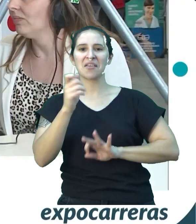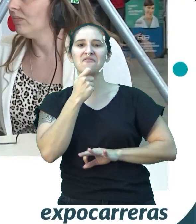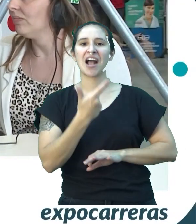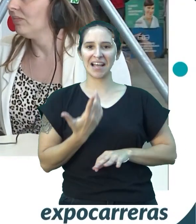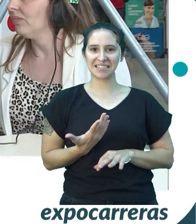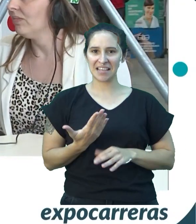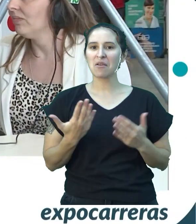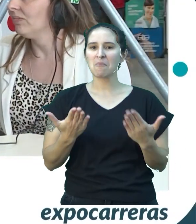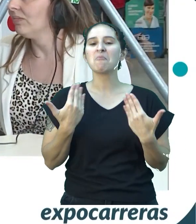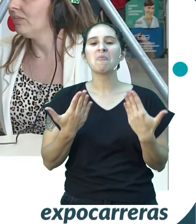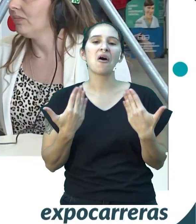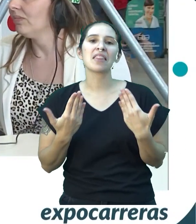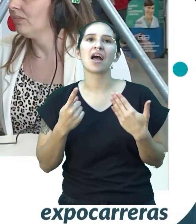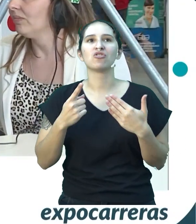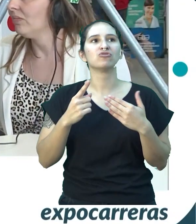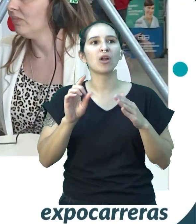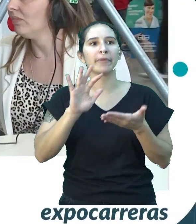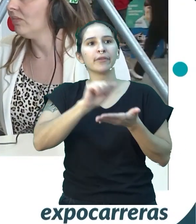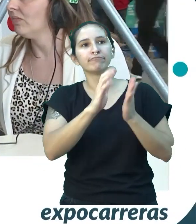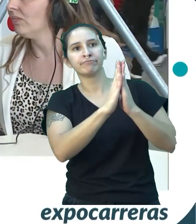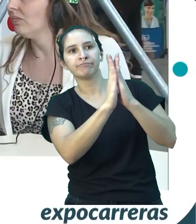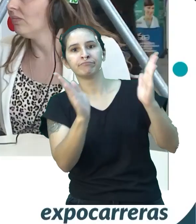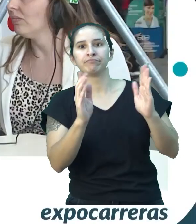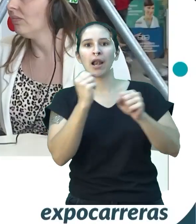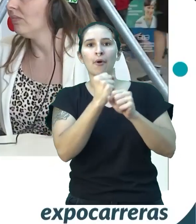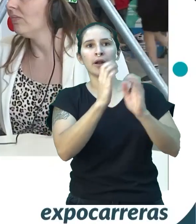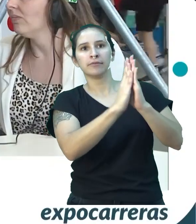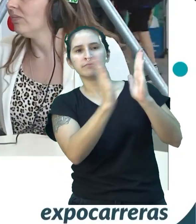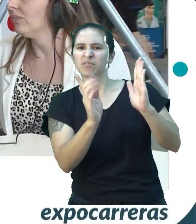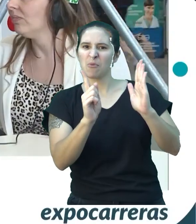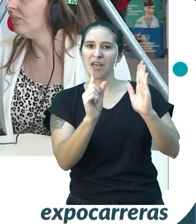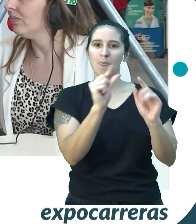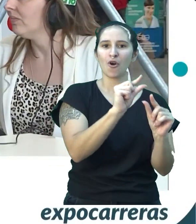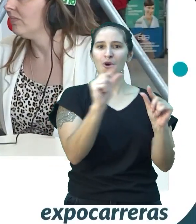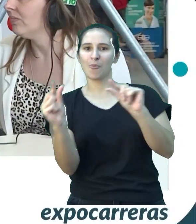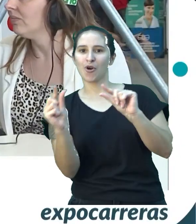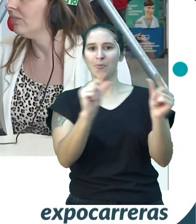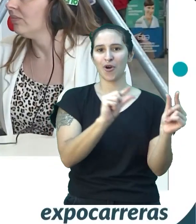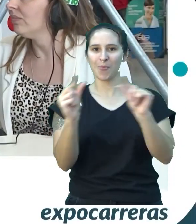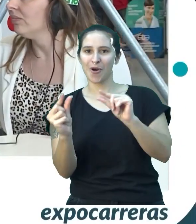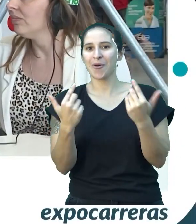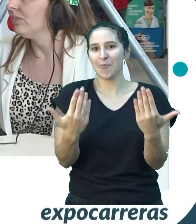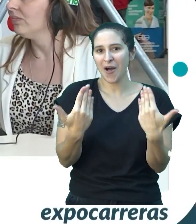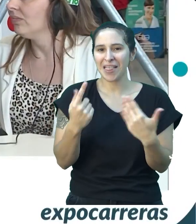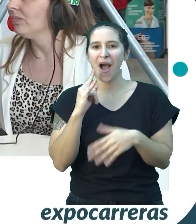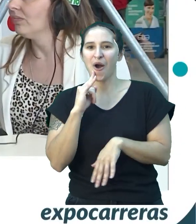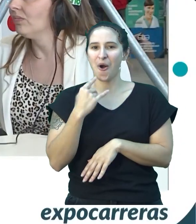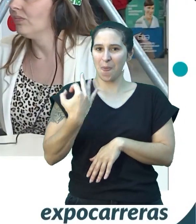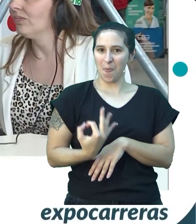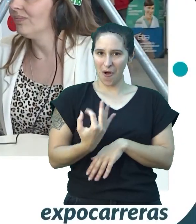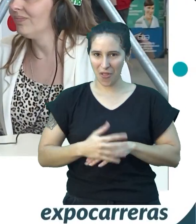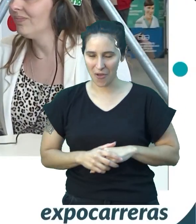no hacer el turno laboral de corrido, o sea, vos podías segmentarlo durante el horario laboral de la empresa, era muy cómodo en ese sentido.